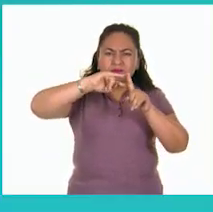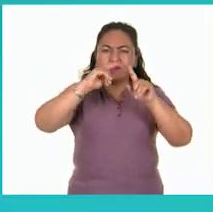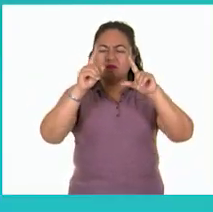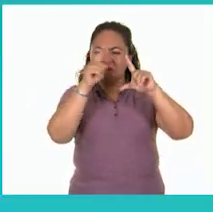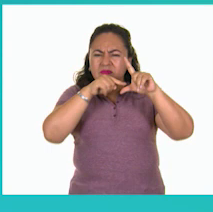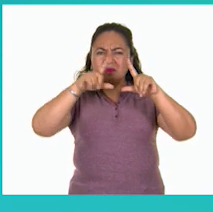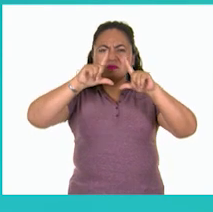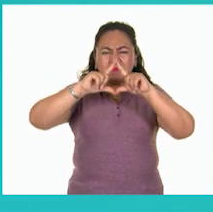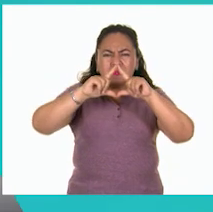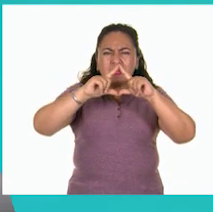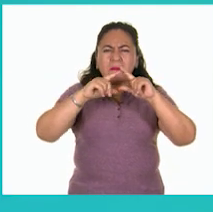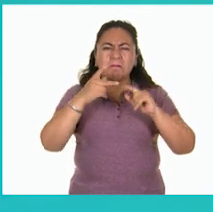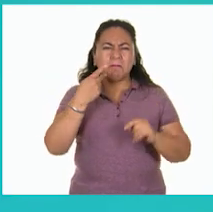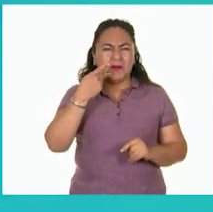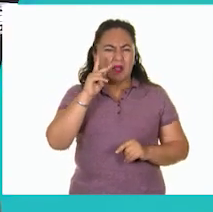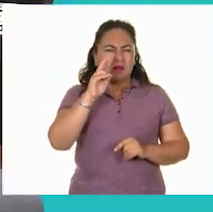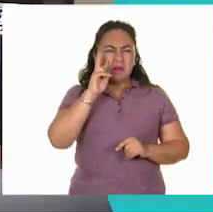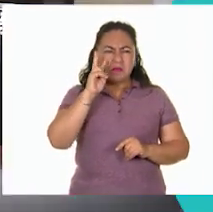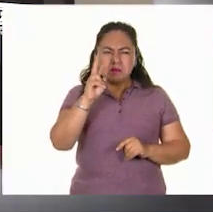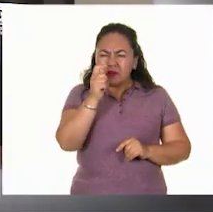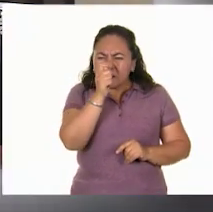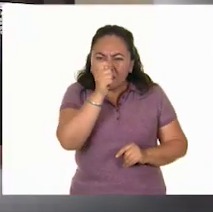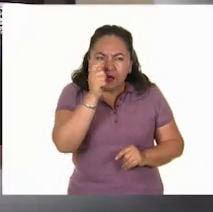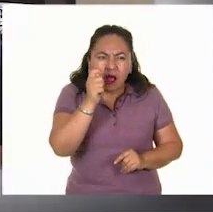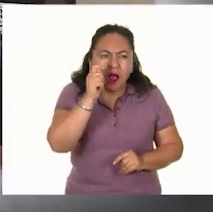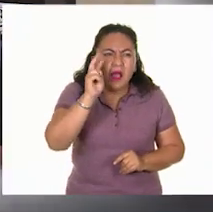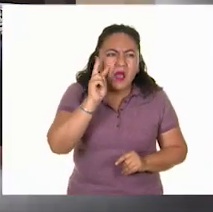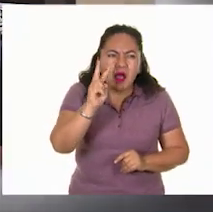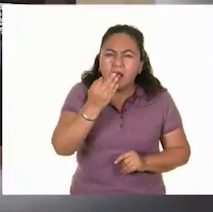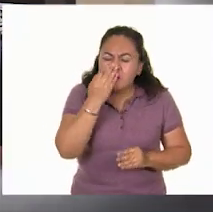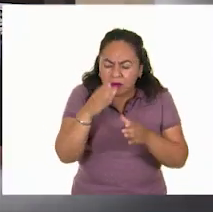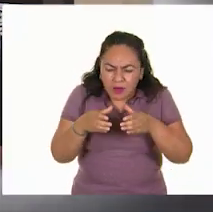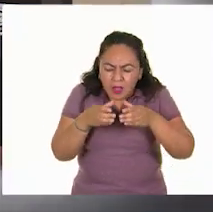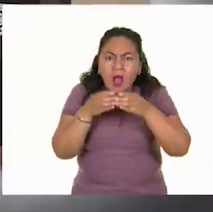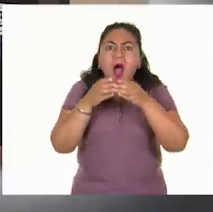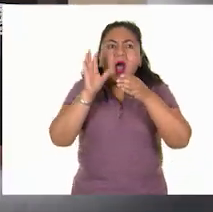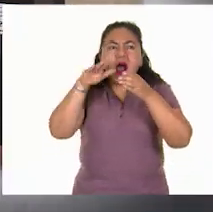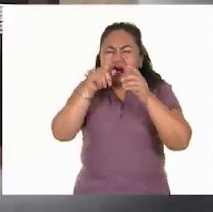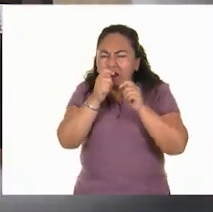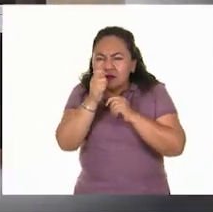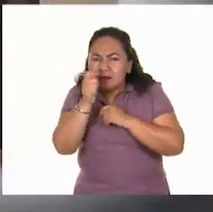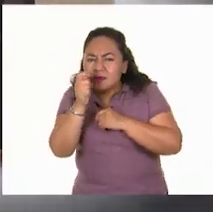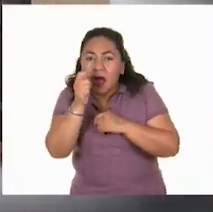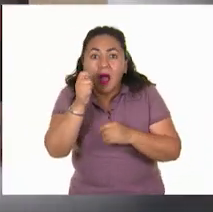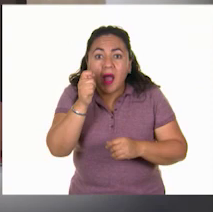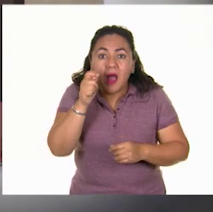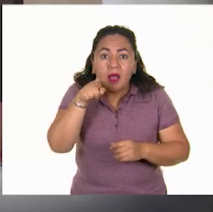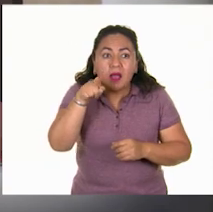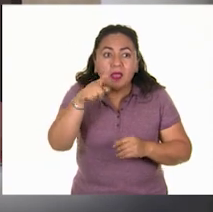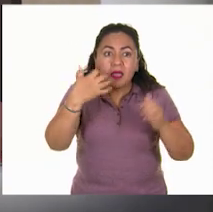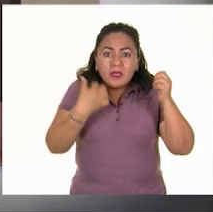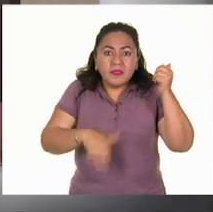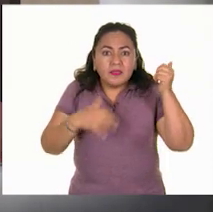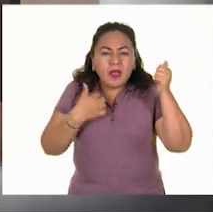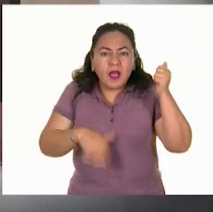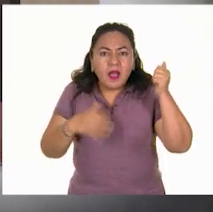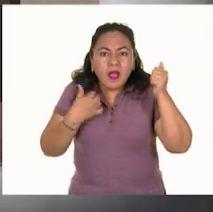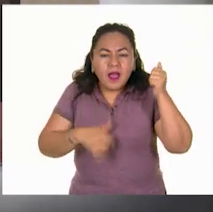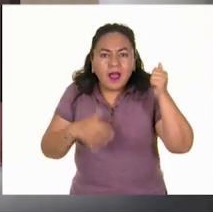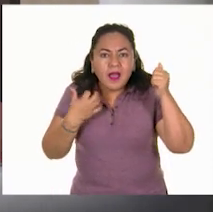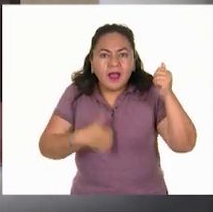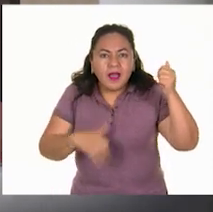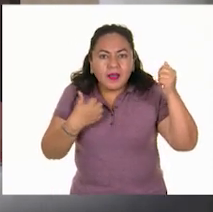aquí puedo ver también que está como tocando una flauta. Alcanzo a ver también de este lado una guitarra. Es